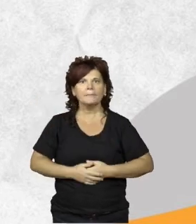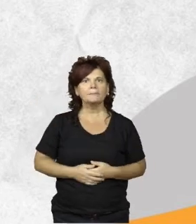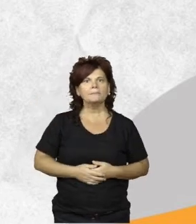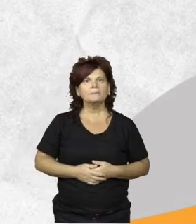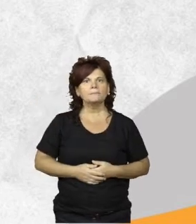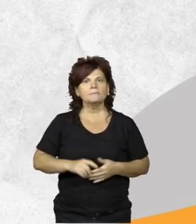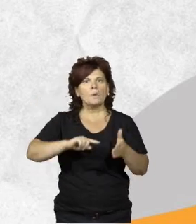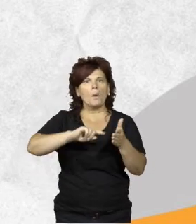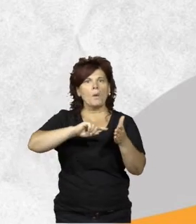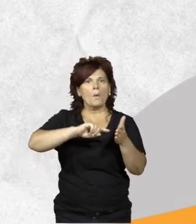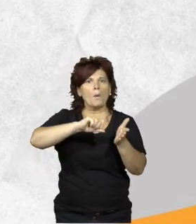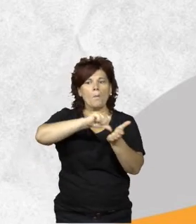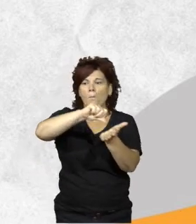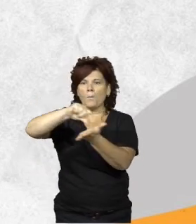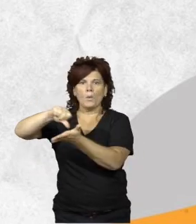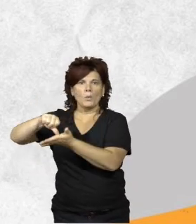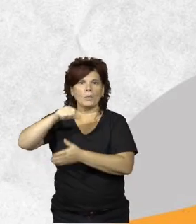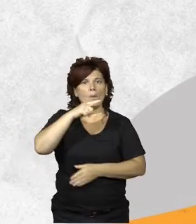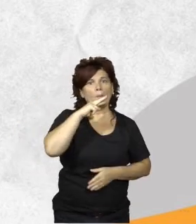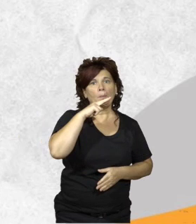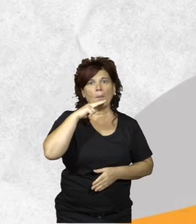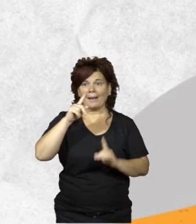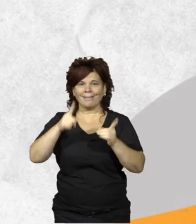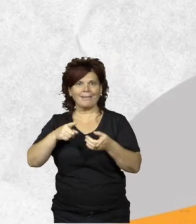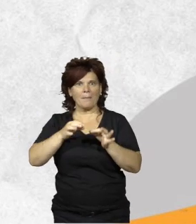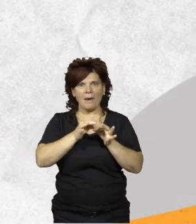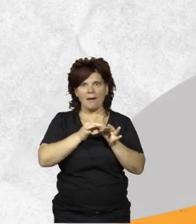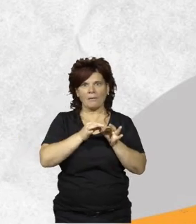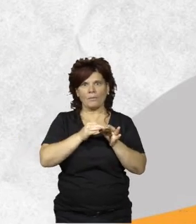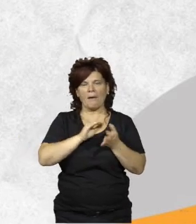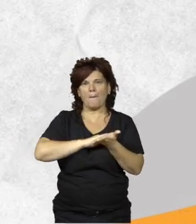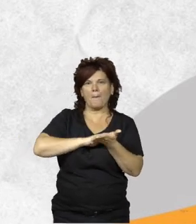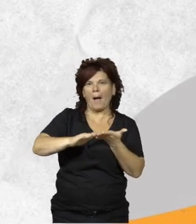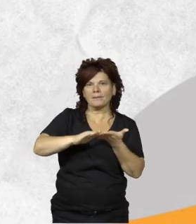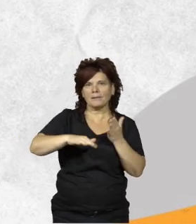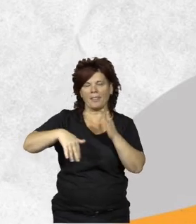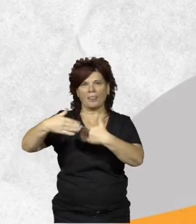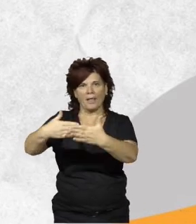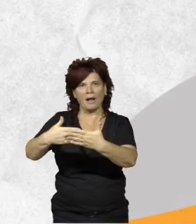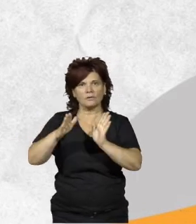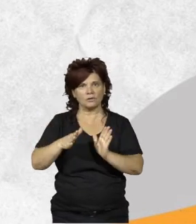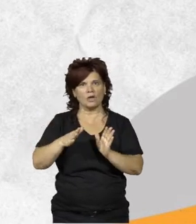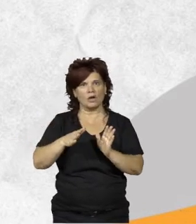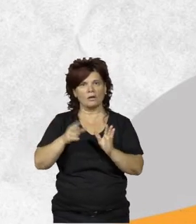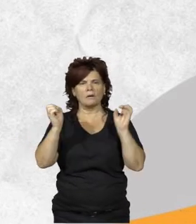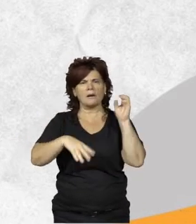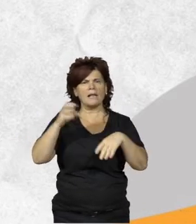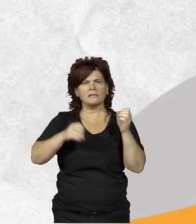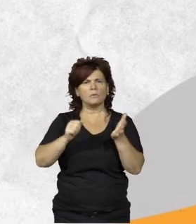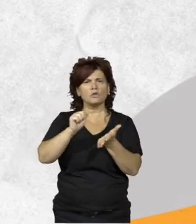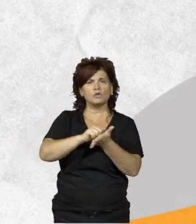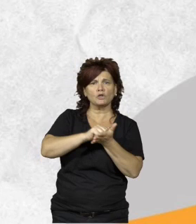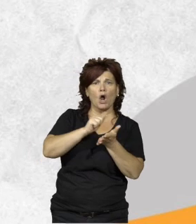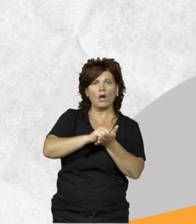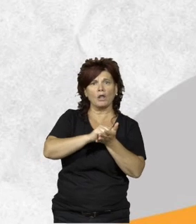Disponer de puntos verdes también es una línea de acción, ya que tenemos campaña de concientización en el GIRSO, la gestión integral de residuos sólidos urbanos, y la